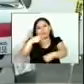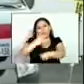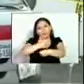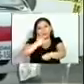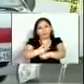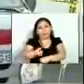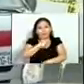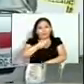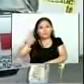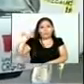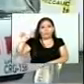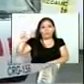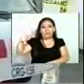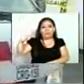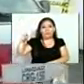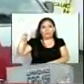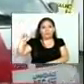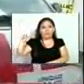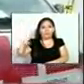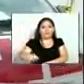Voz de América Guatemala